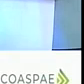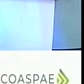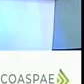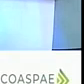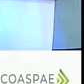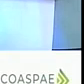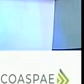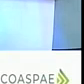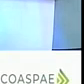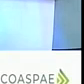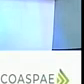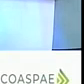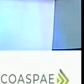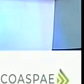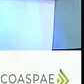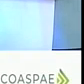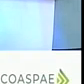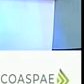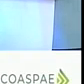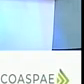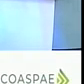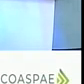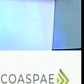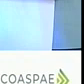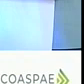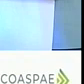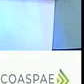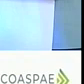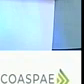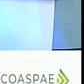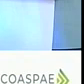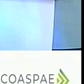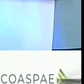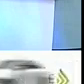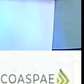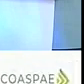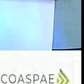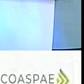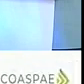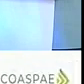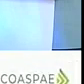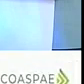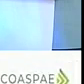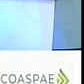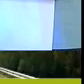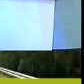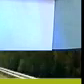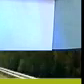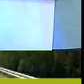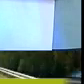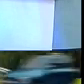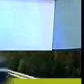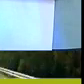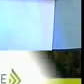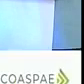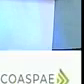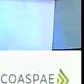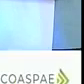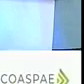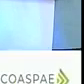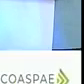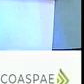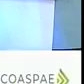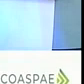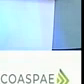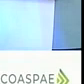60 62 30 64. Vamos a hablar de otros temas. A menos de un mes para que entre en vigencia la ley del Bitcoin, el asesor jurídico de la